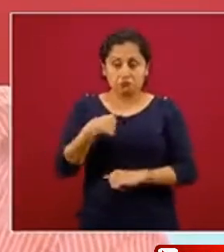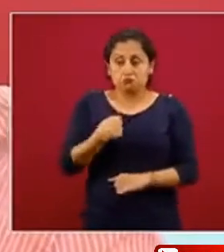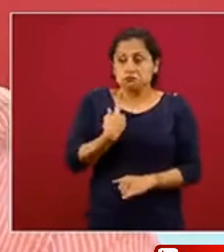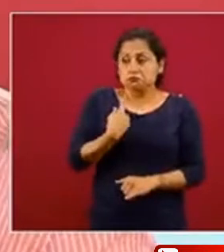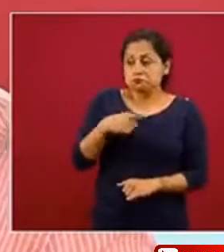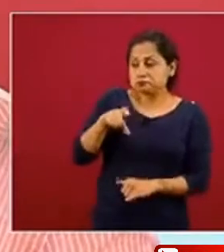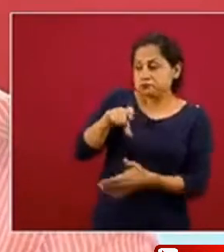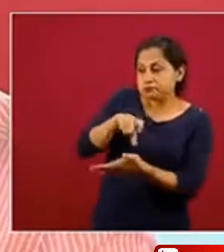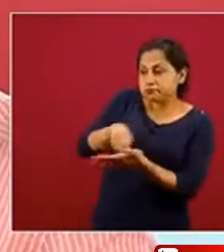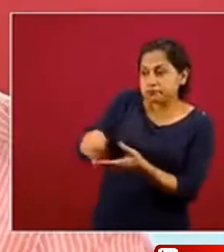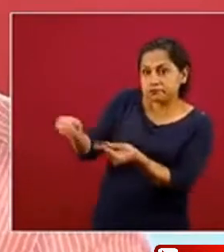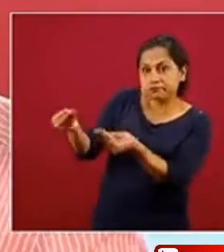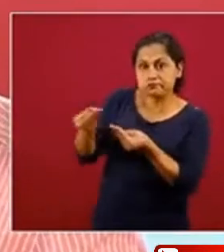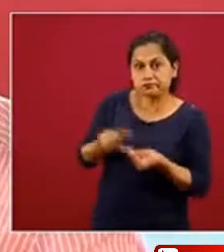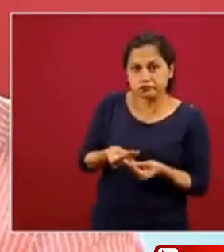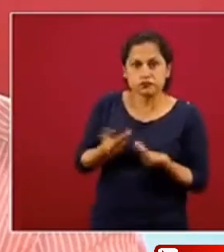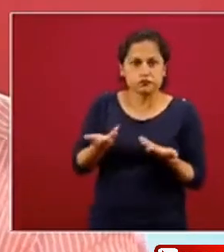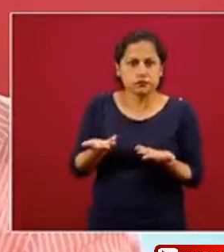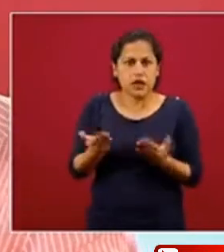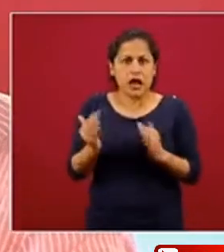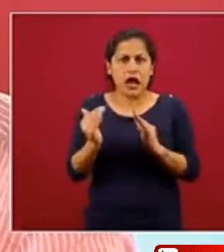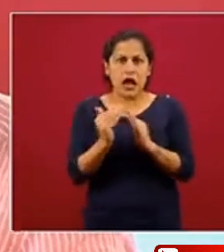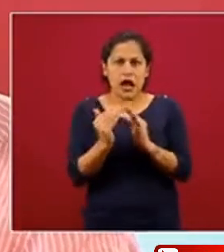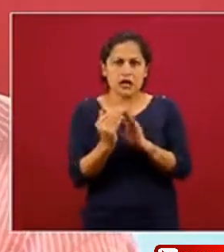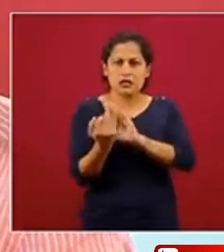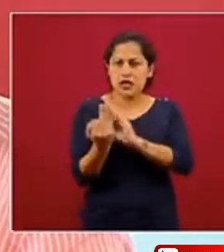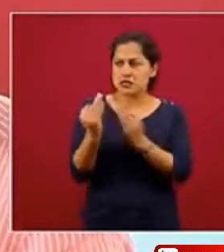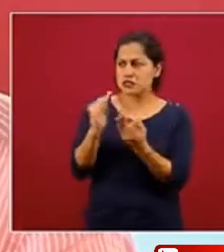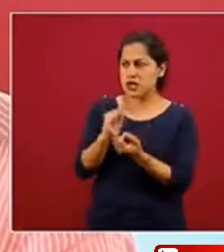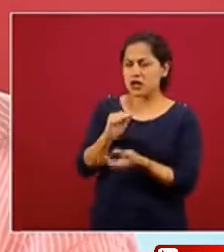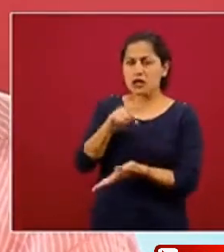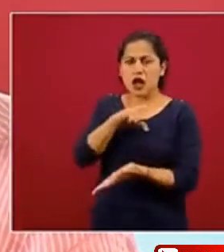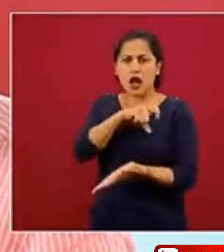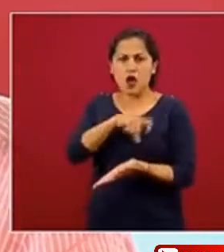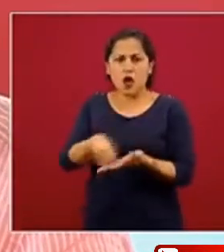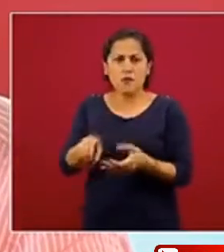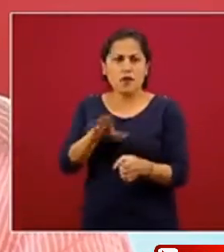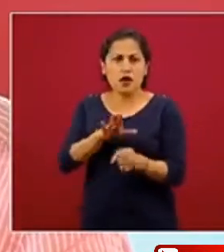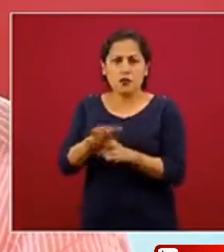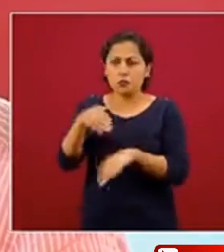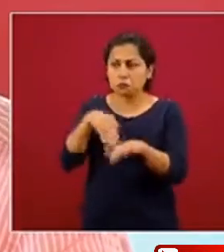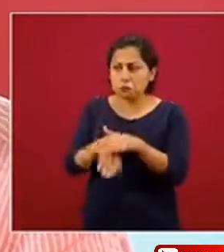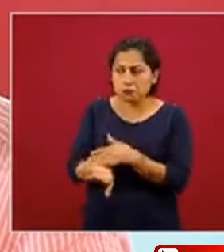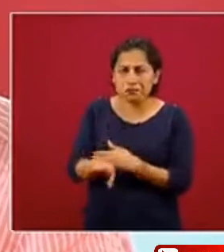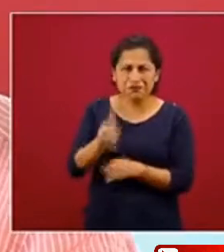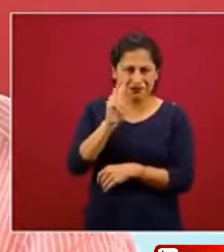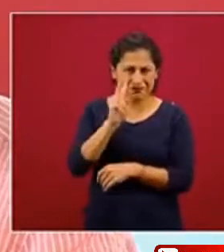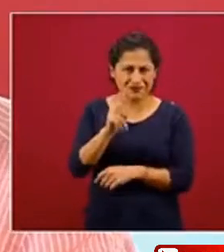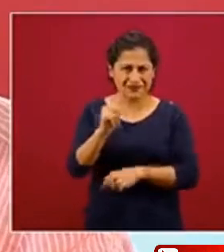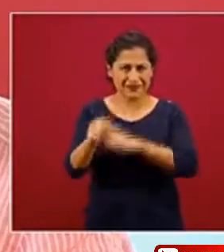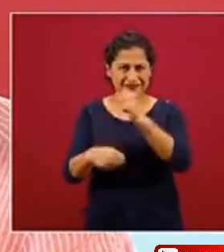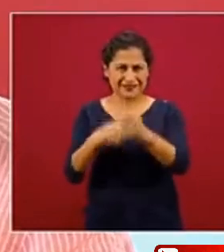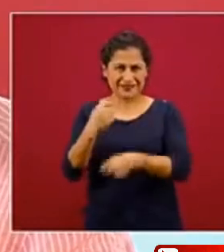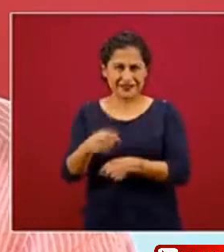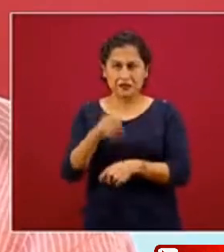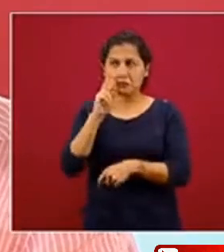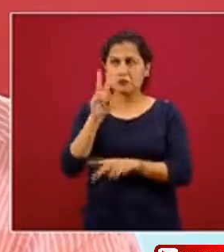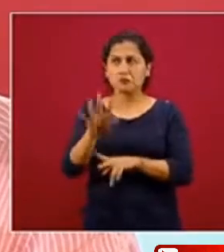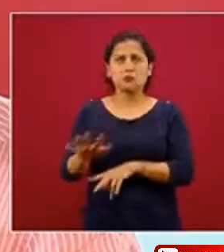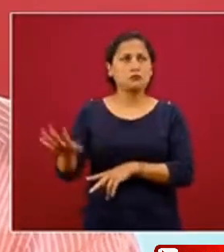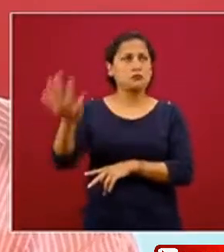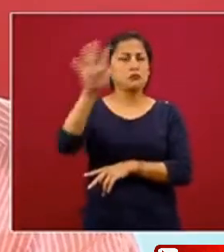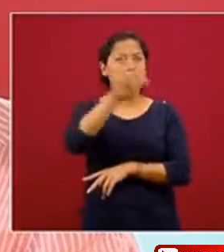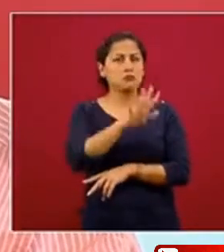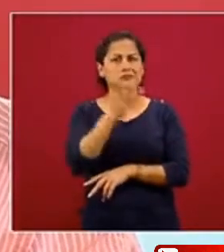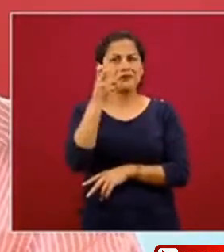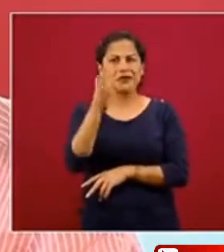en las tiendas que están en las esquinas, donde si usted entra se va a dar cuenta que más del 80% de lo que se vende no